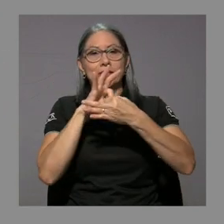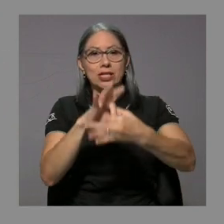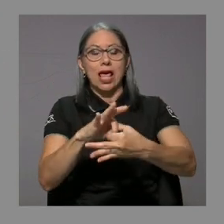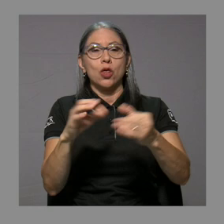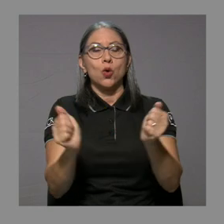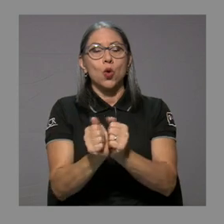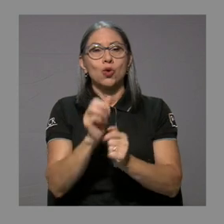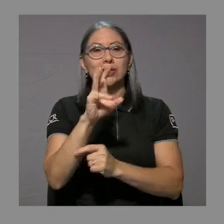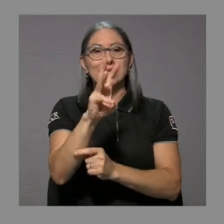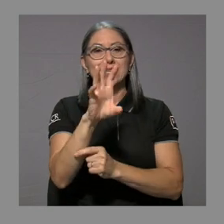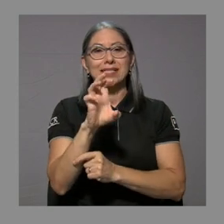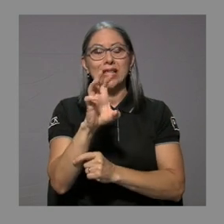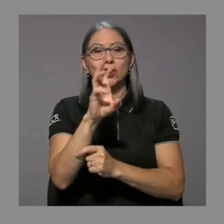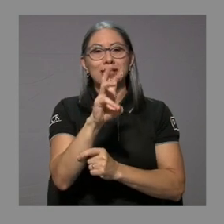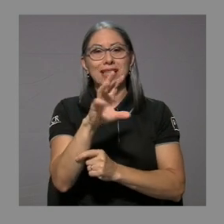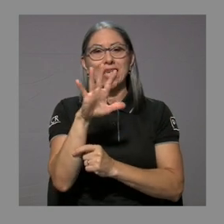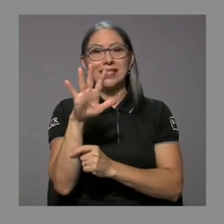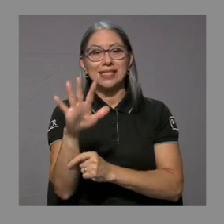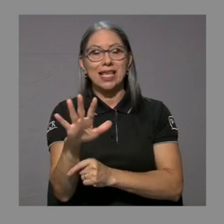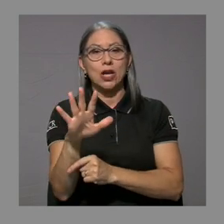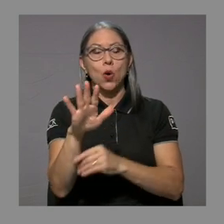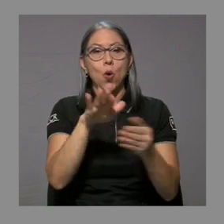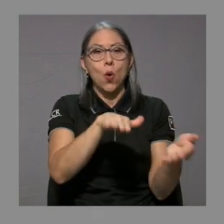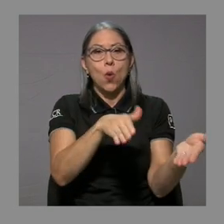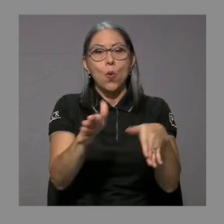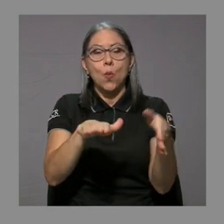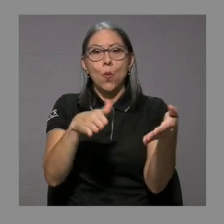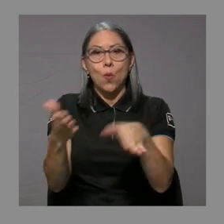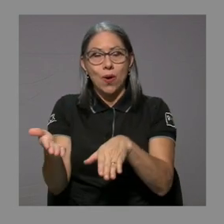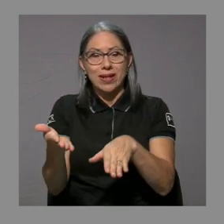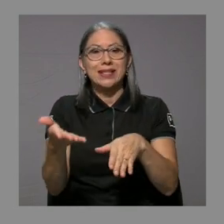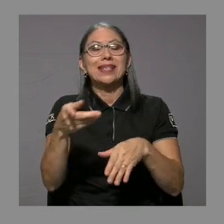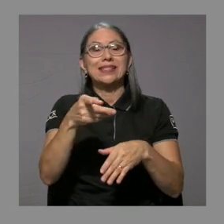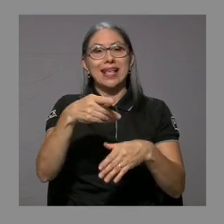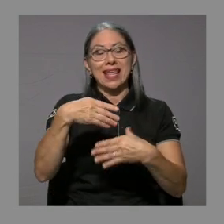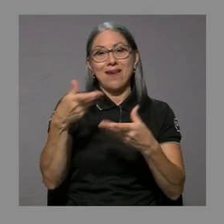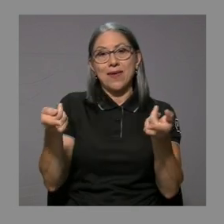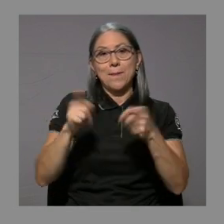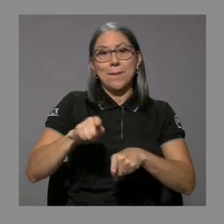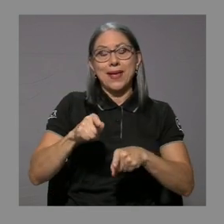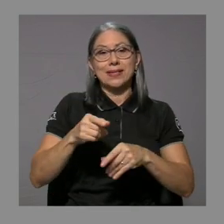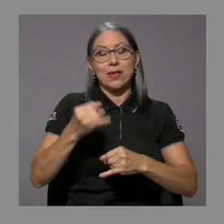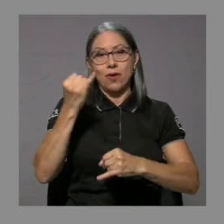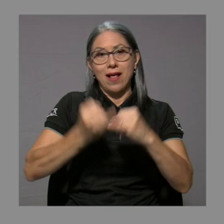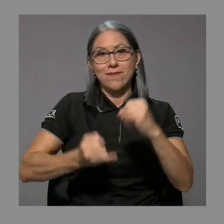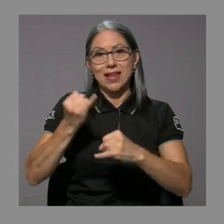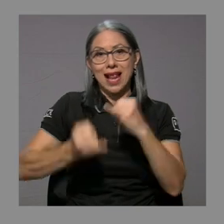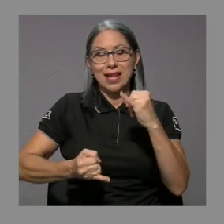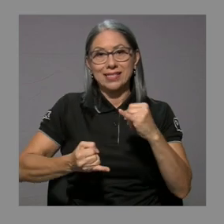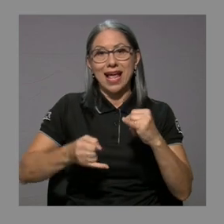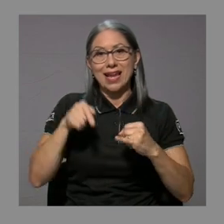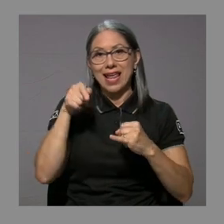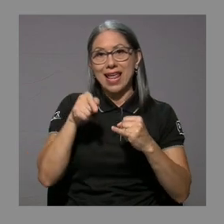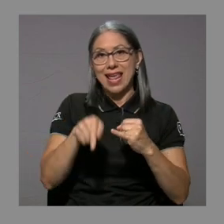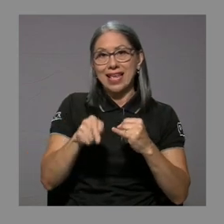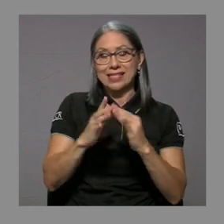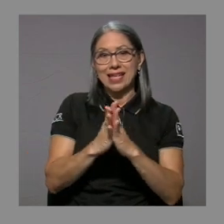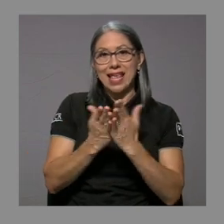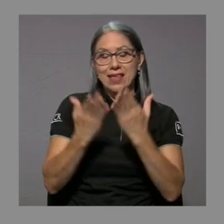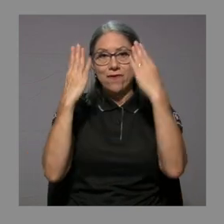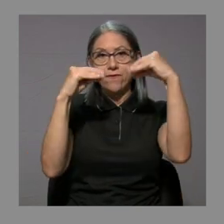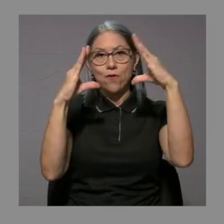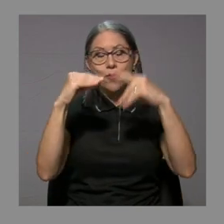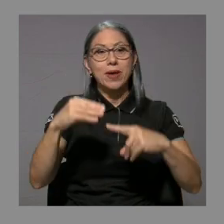factores asociados a los 665 homicidios que habían sido perpetrados al finalizar